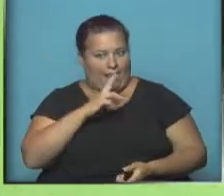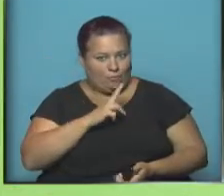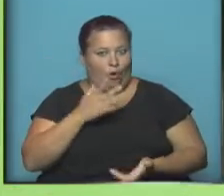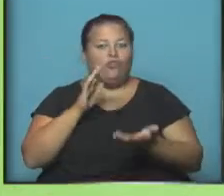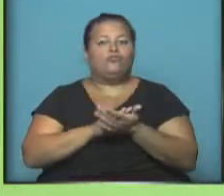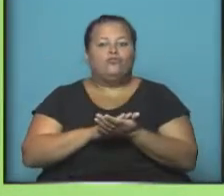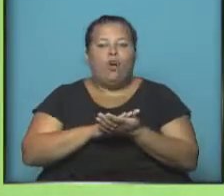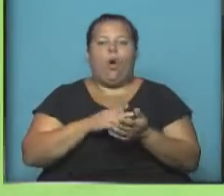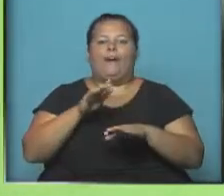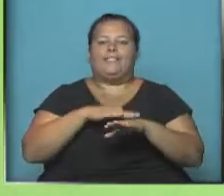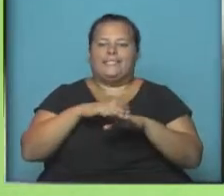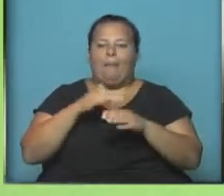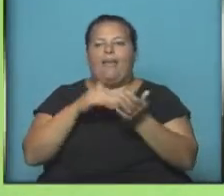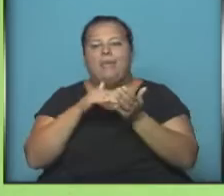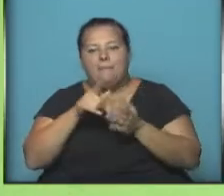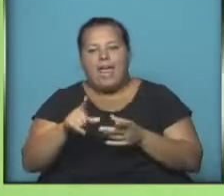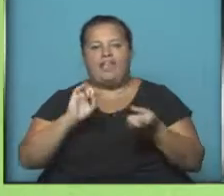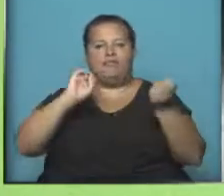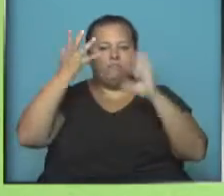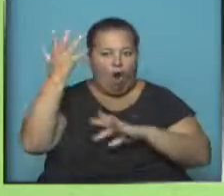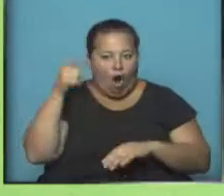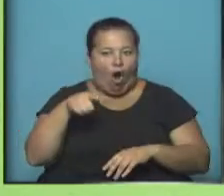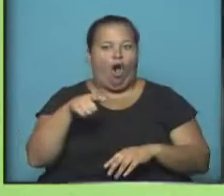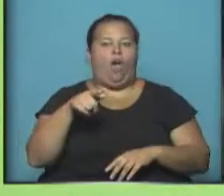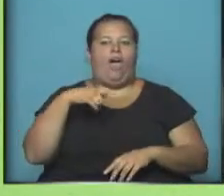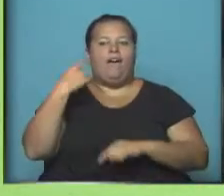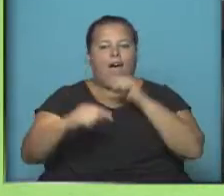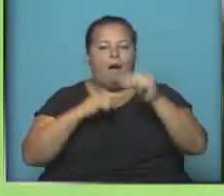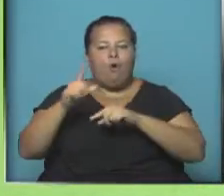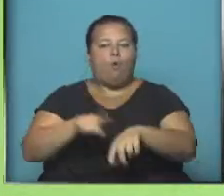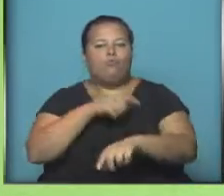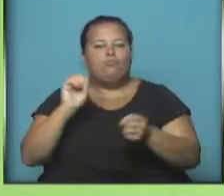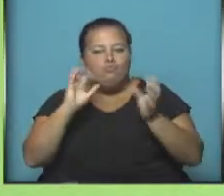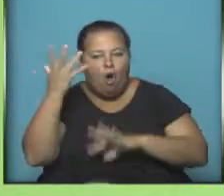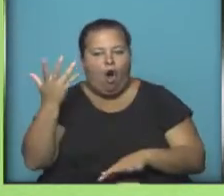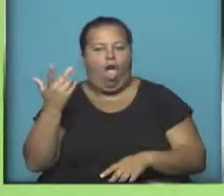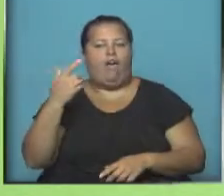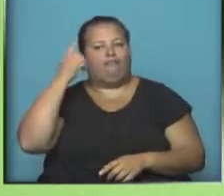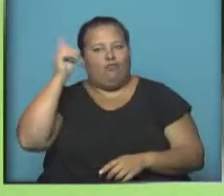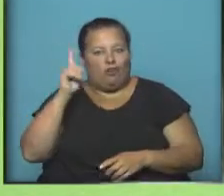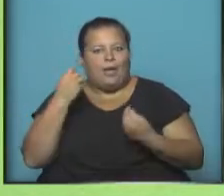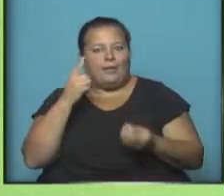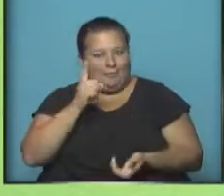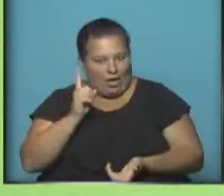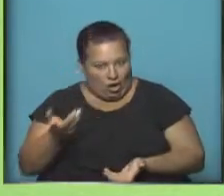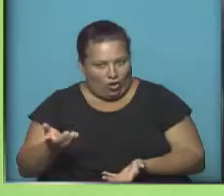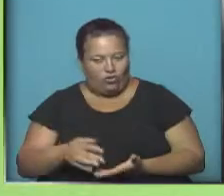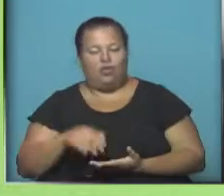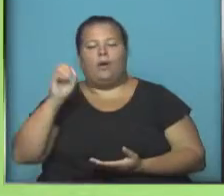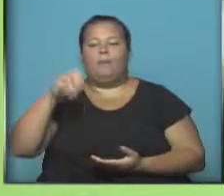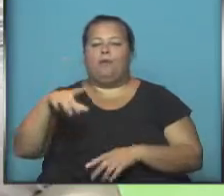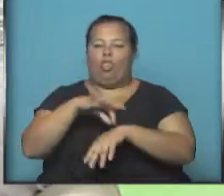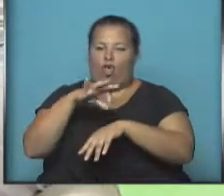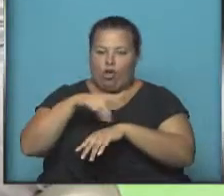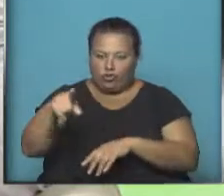propósito de los zapatos que utilizan y las modas, ¿no? Donde se van adaptando un poco a la moda y no tienen en cuenta los riesgos que esto implica. Está con nosotros el